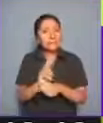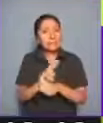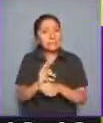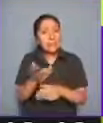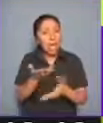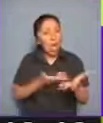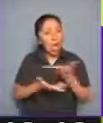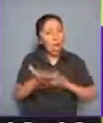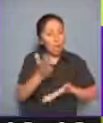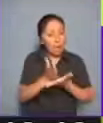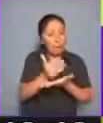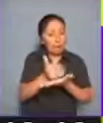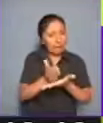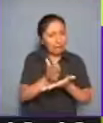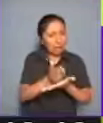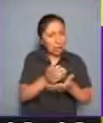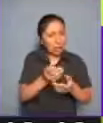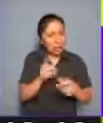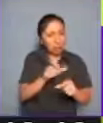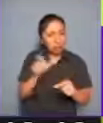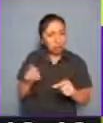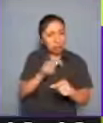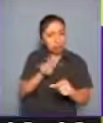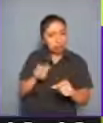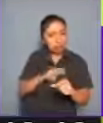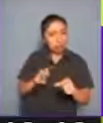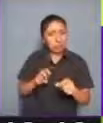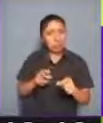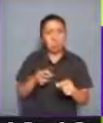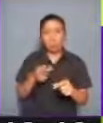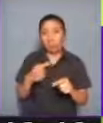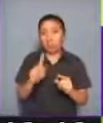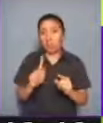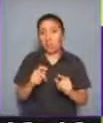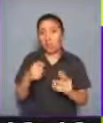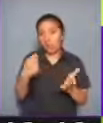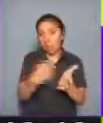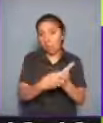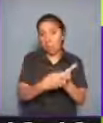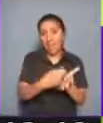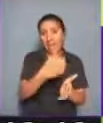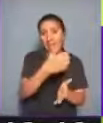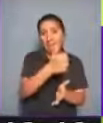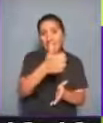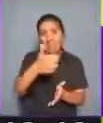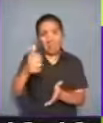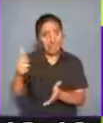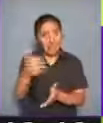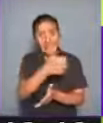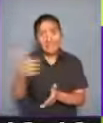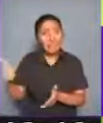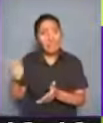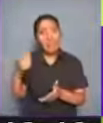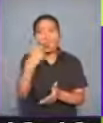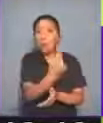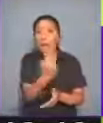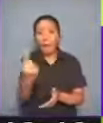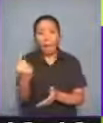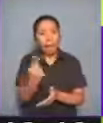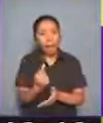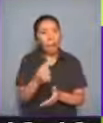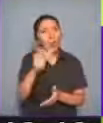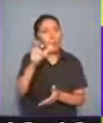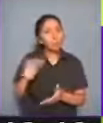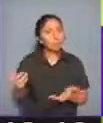de taxi compartido haciendo como compartido pero cobra 600 por per 500 600